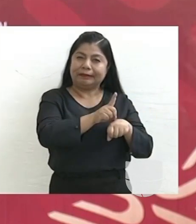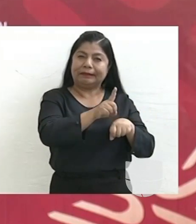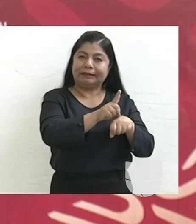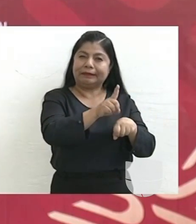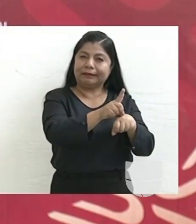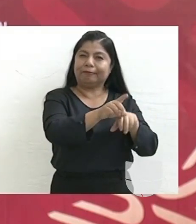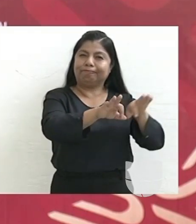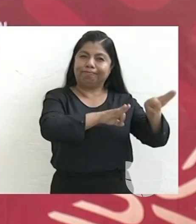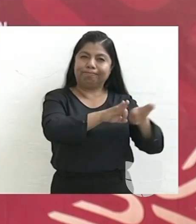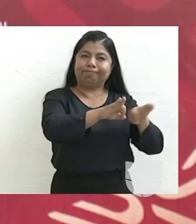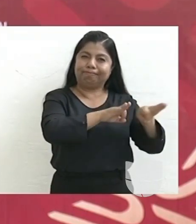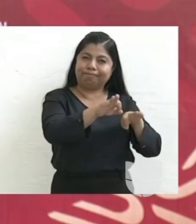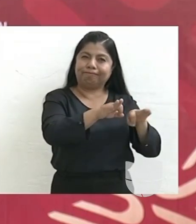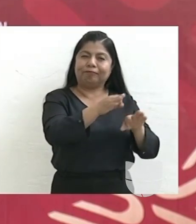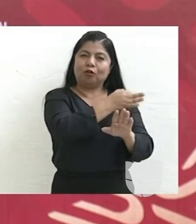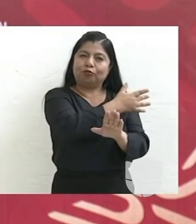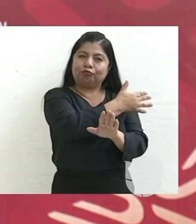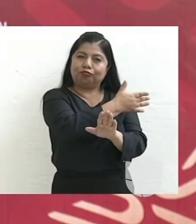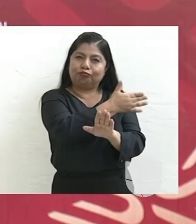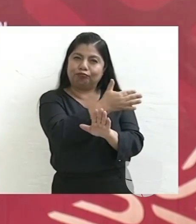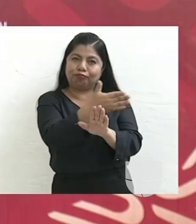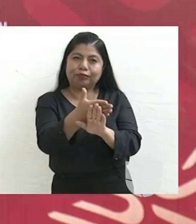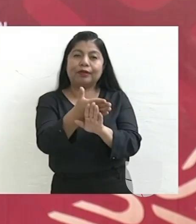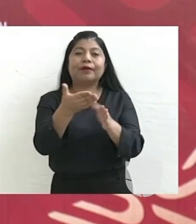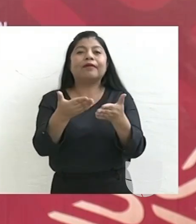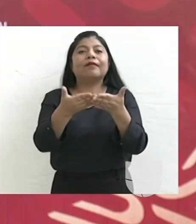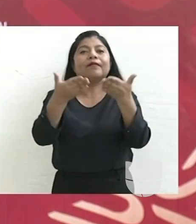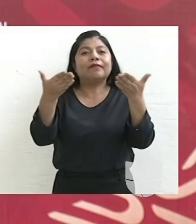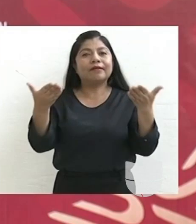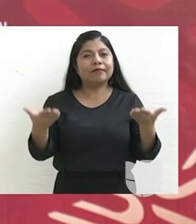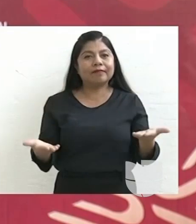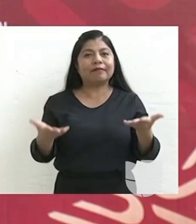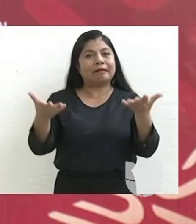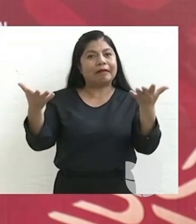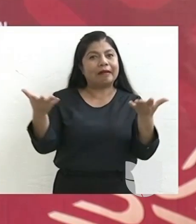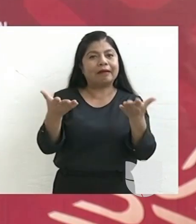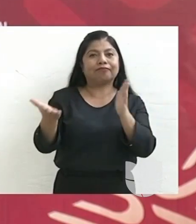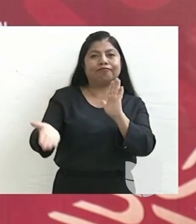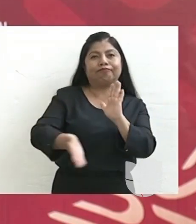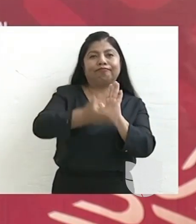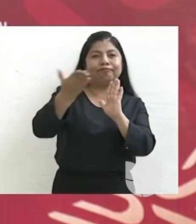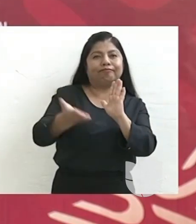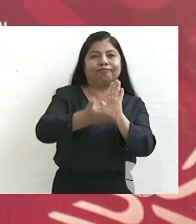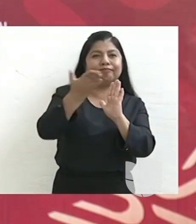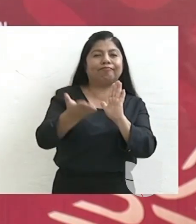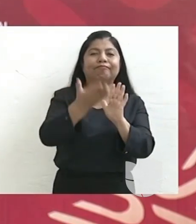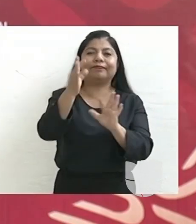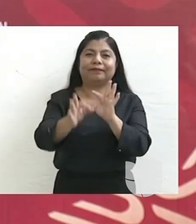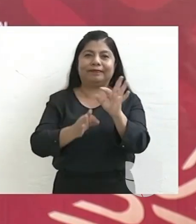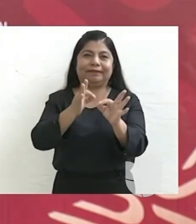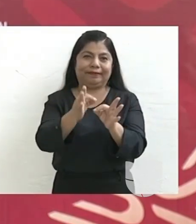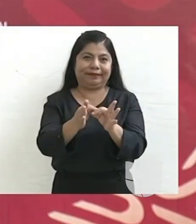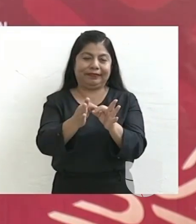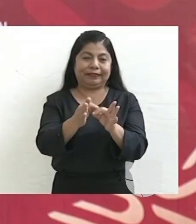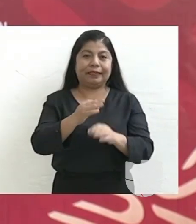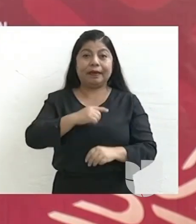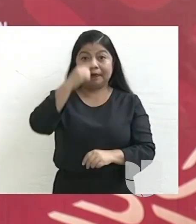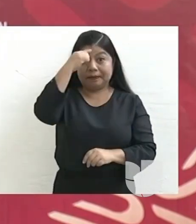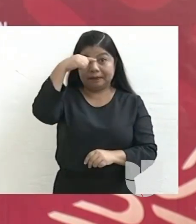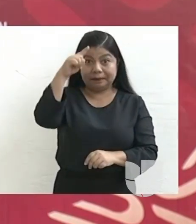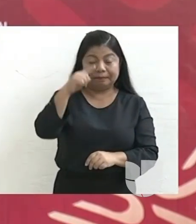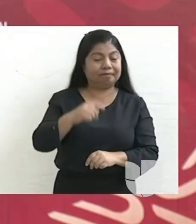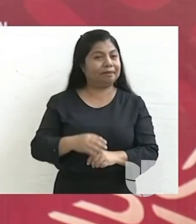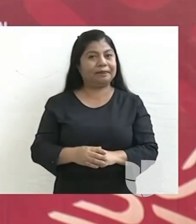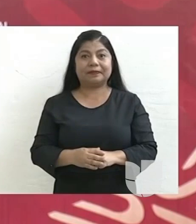complejo aeroportuario de clase mundial. Esta obra ha representado un gran desafío por los aspectos técnicos, logísticos,